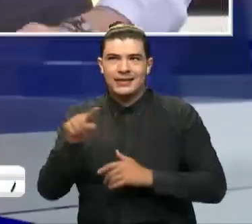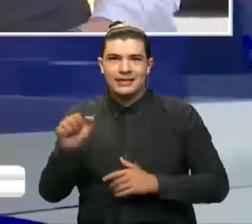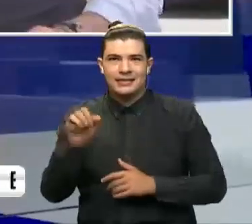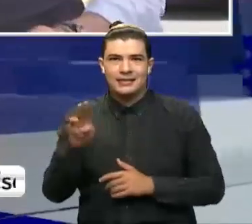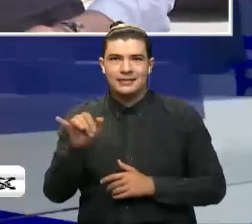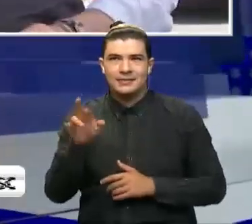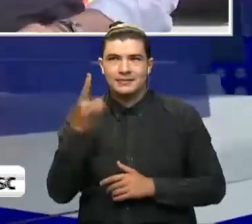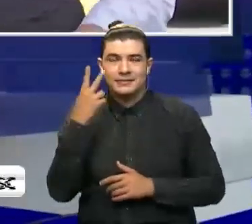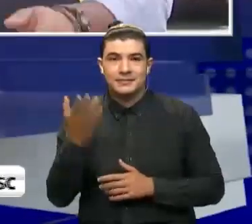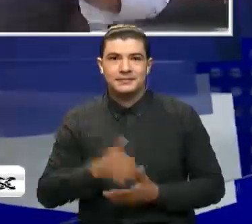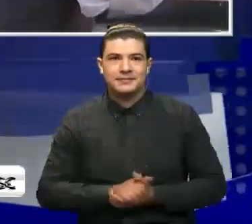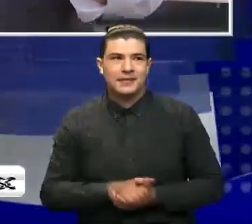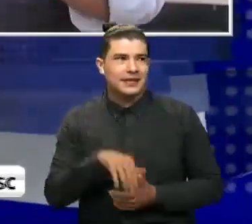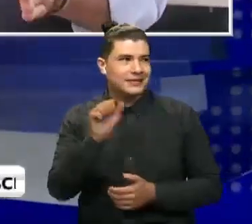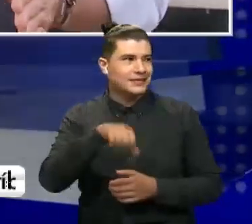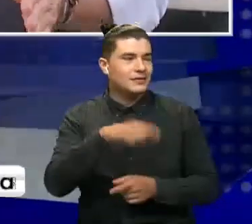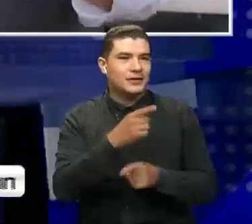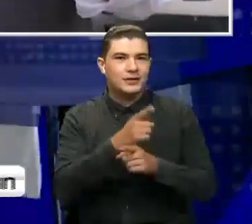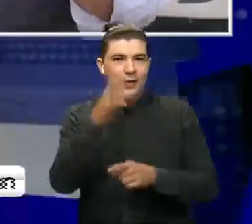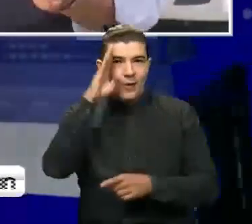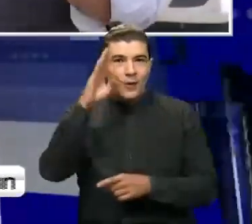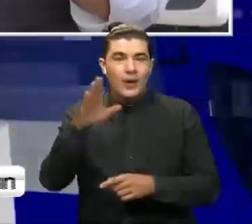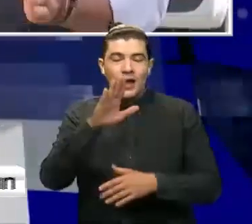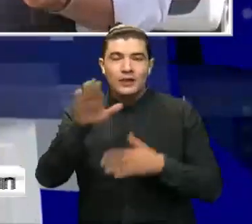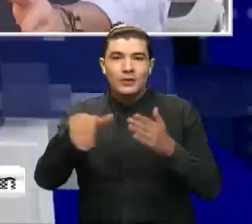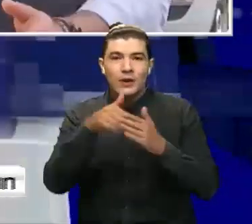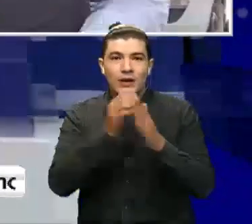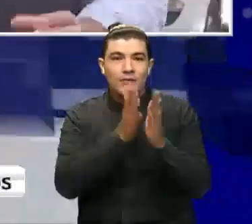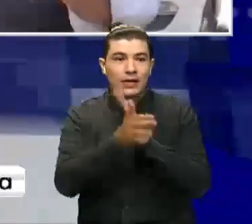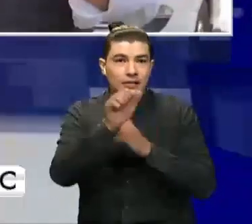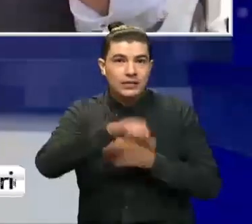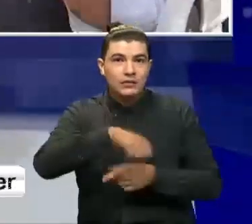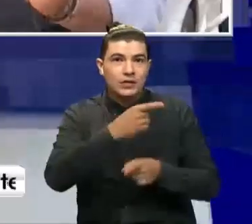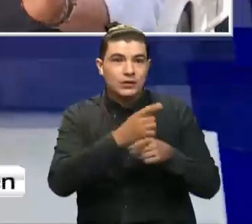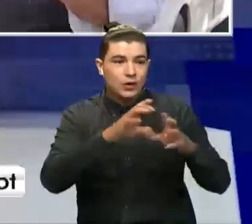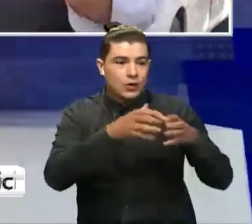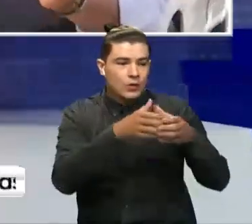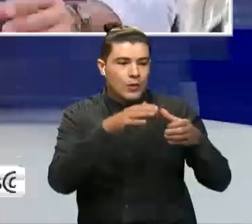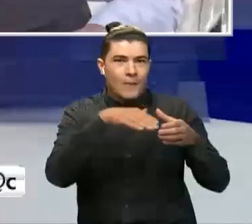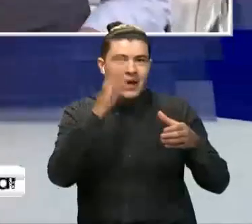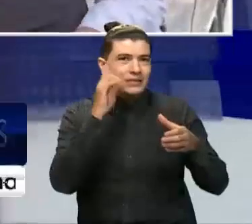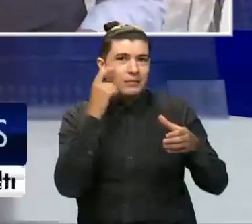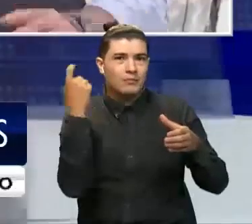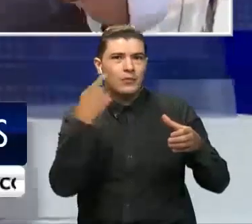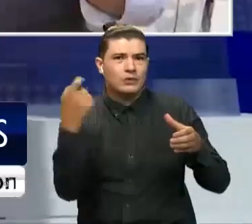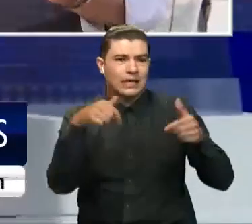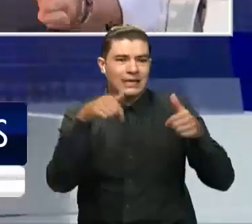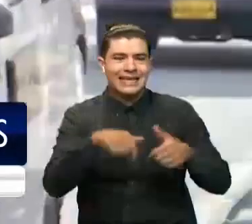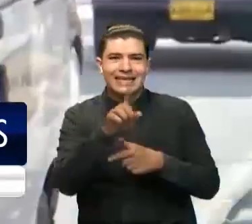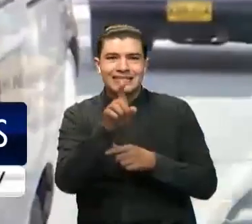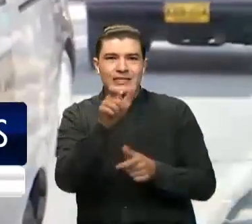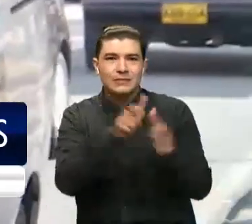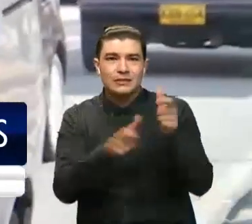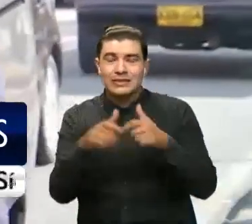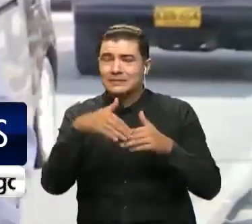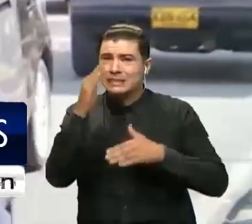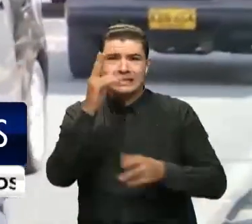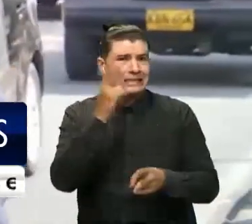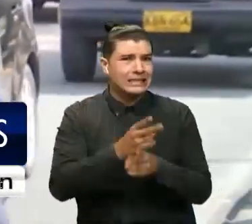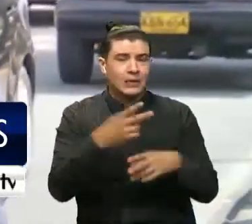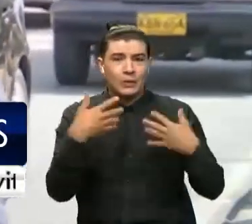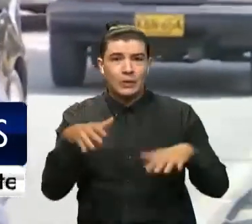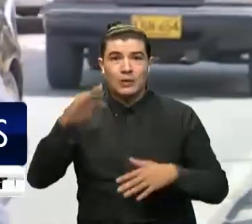hola compañeros buenas tardes pues se anunció aquí el cartel de los más buscados se trata de seis peligrosos delincuentes por quienes la policía